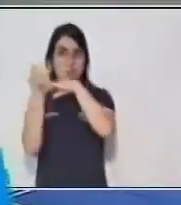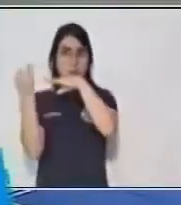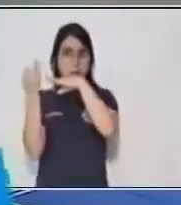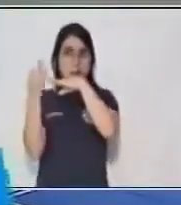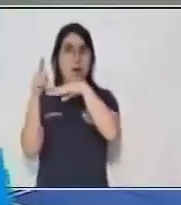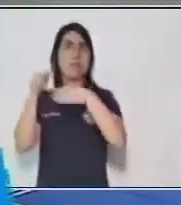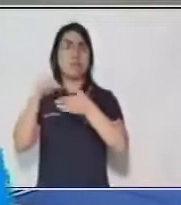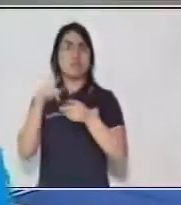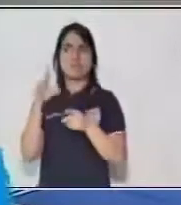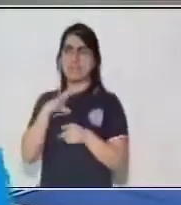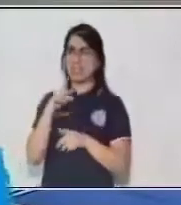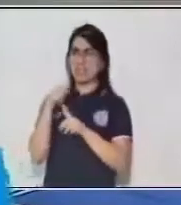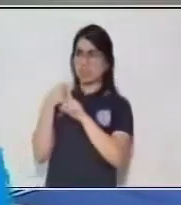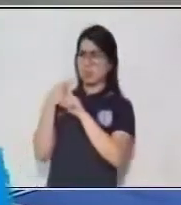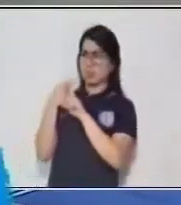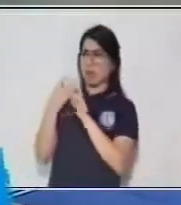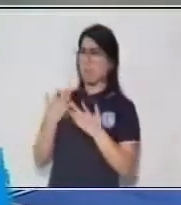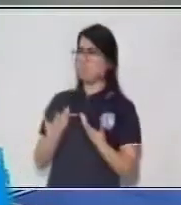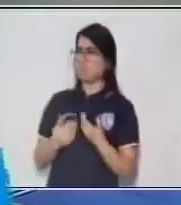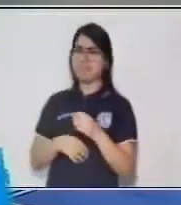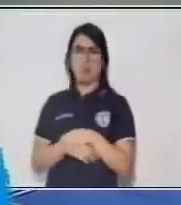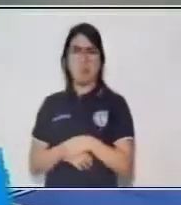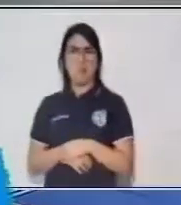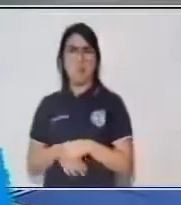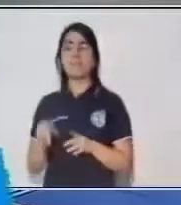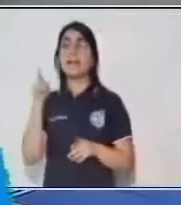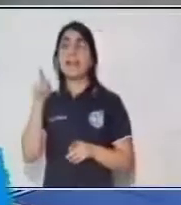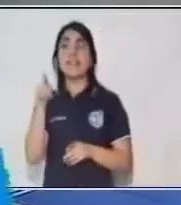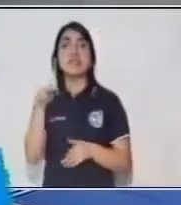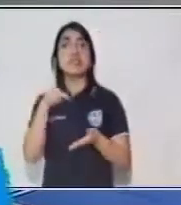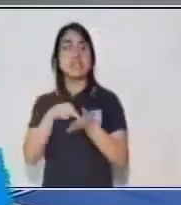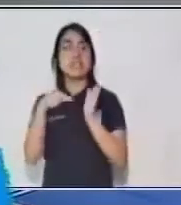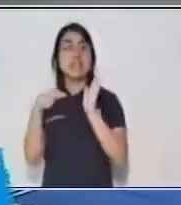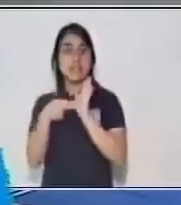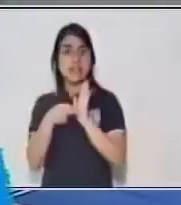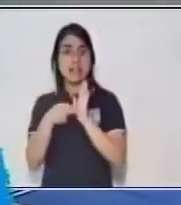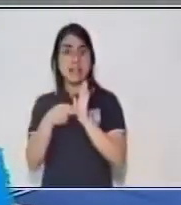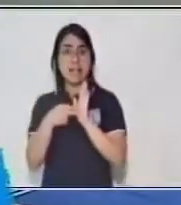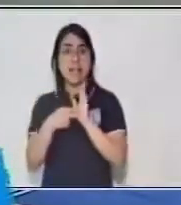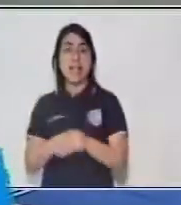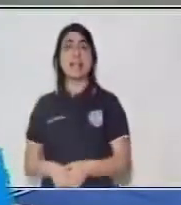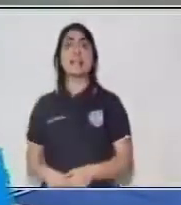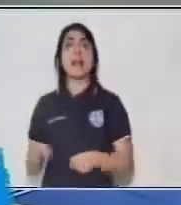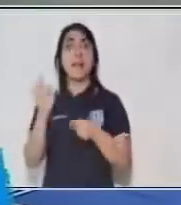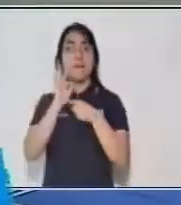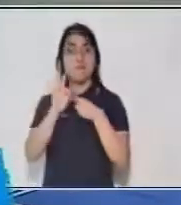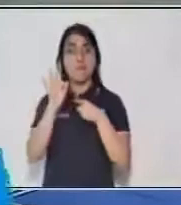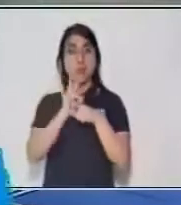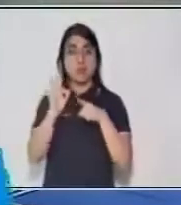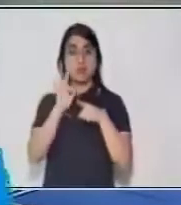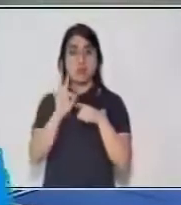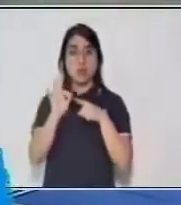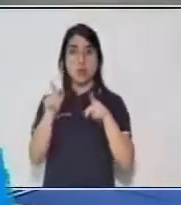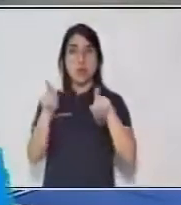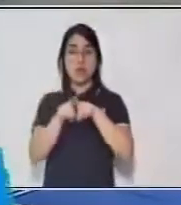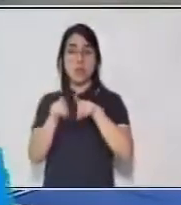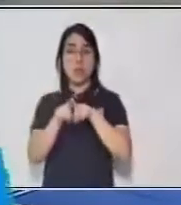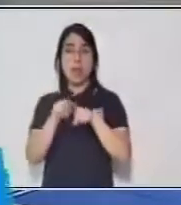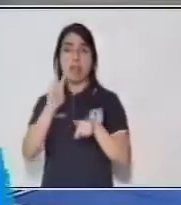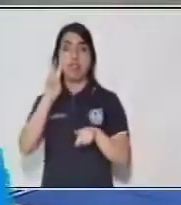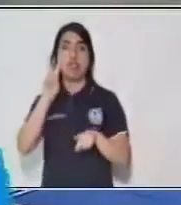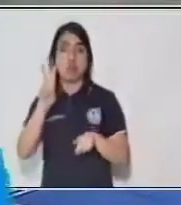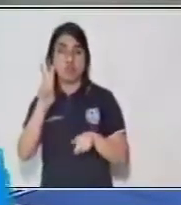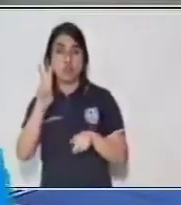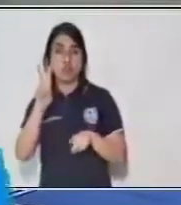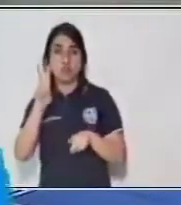indicar, ¿sí? Nos va a indicar que la función se va a correr 2 espacios hacia la izquierda.